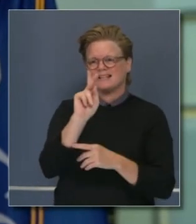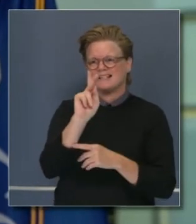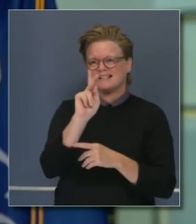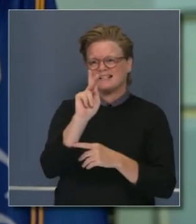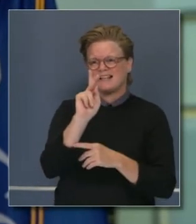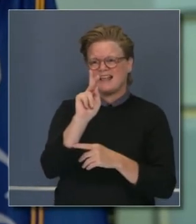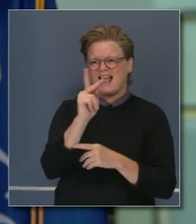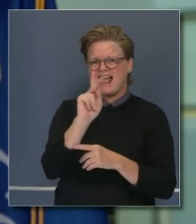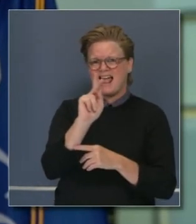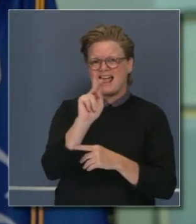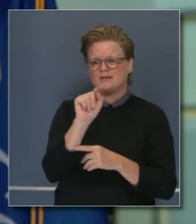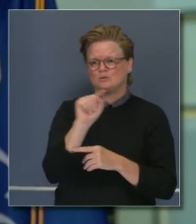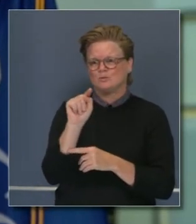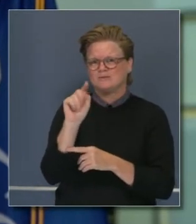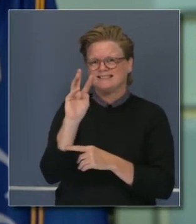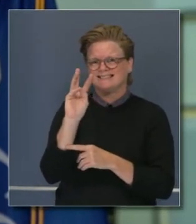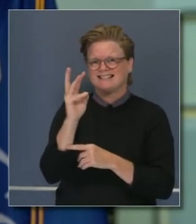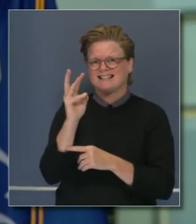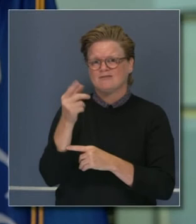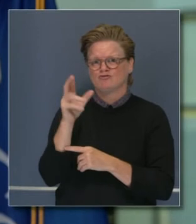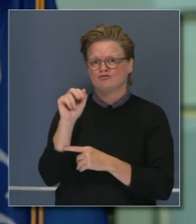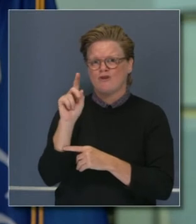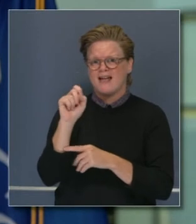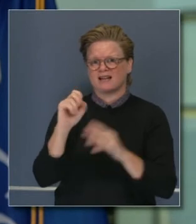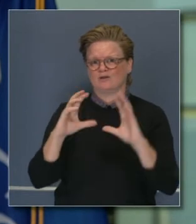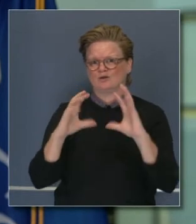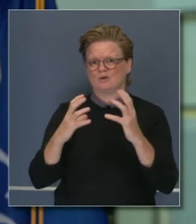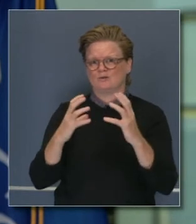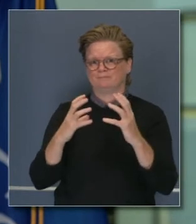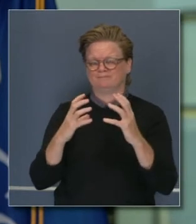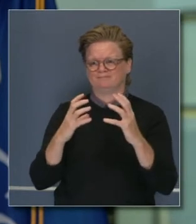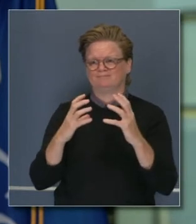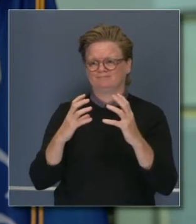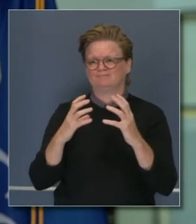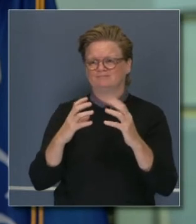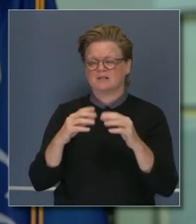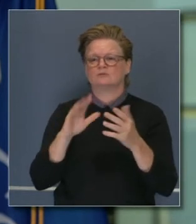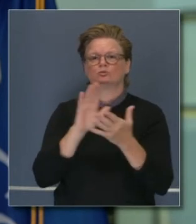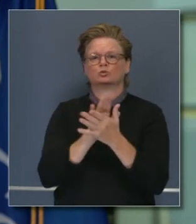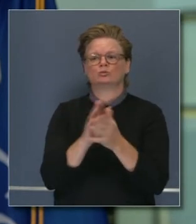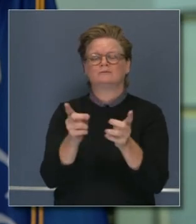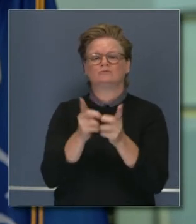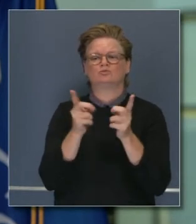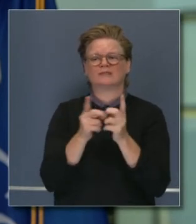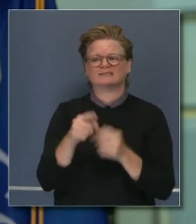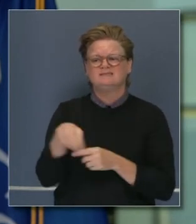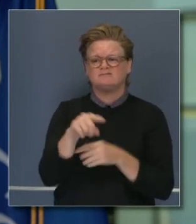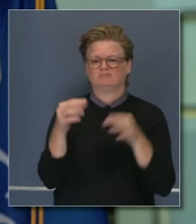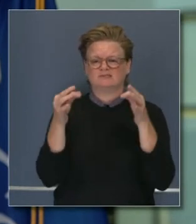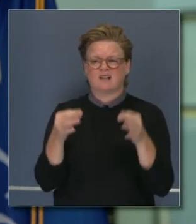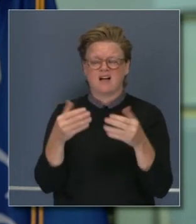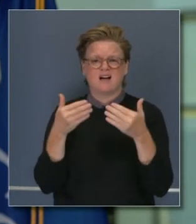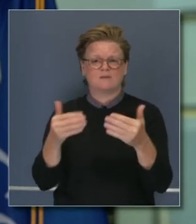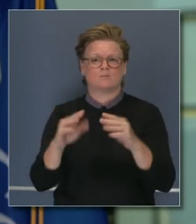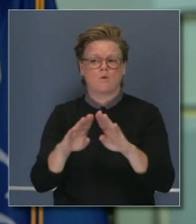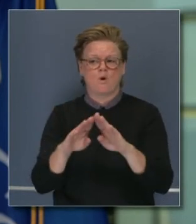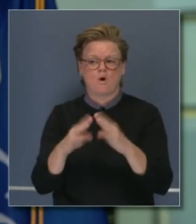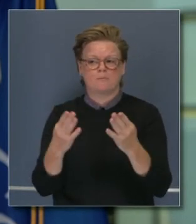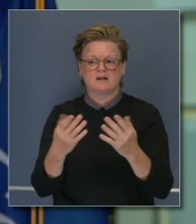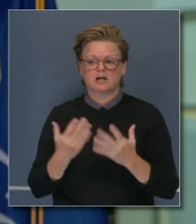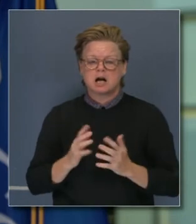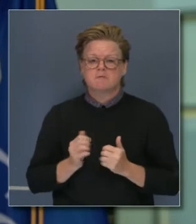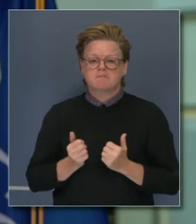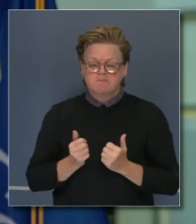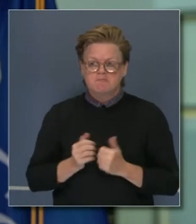de kinder a sexto año de primaria. Estos procesos para pedir los descargos lo pueden hacer,